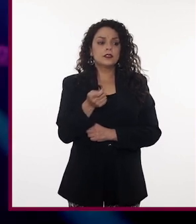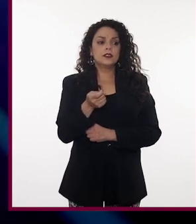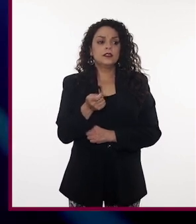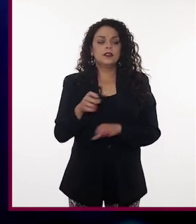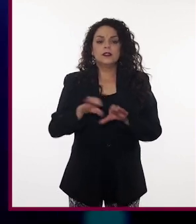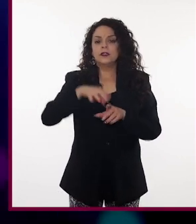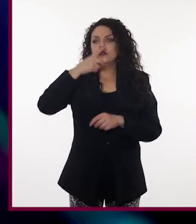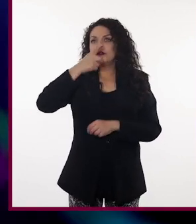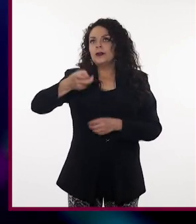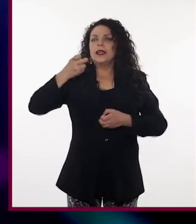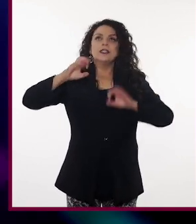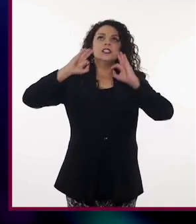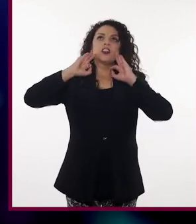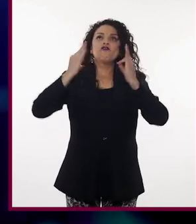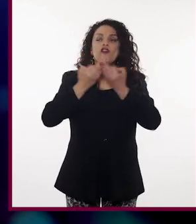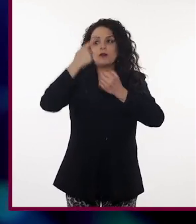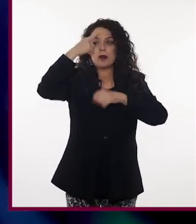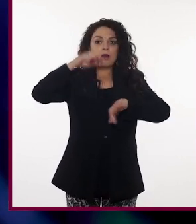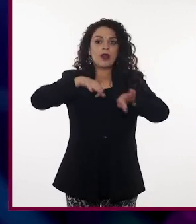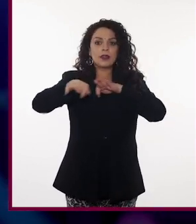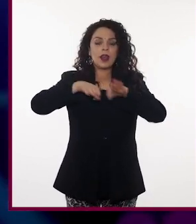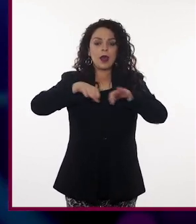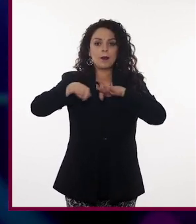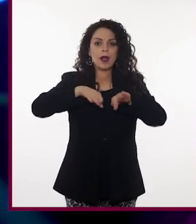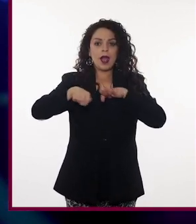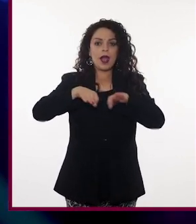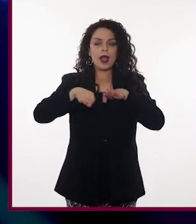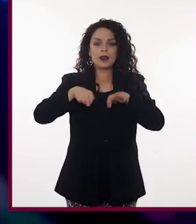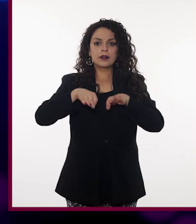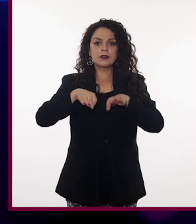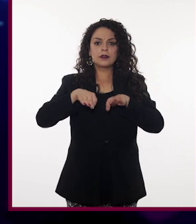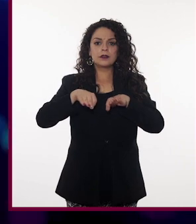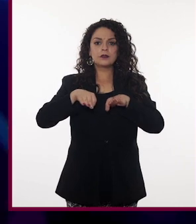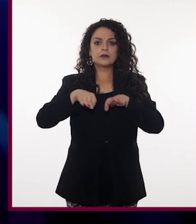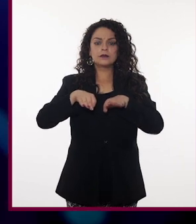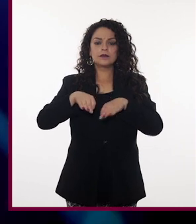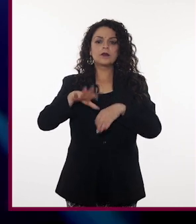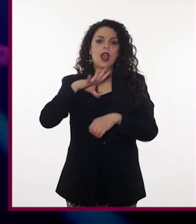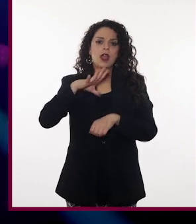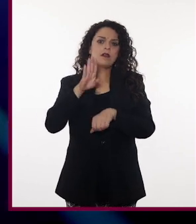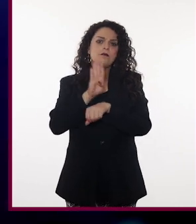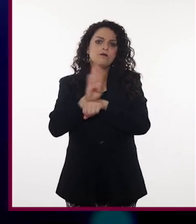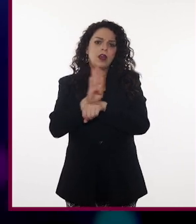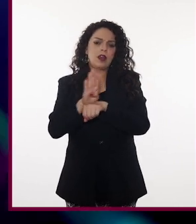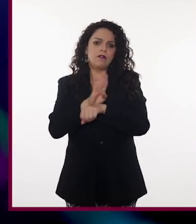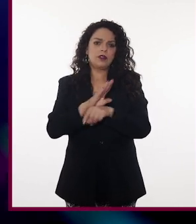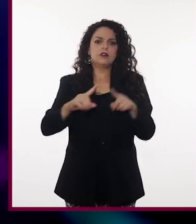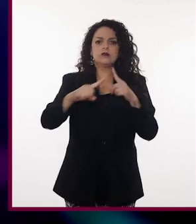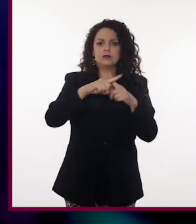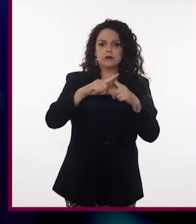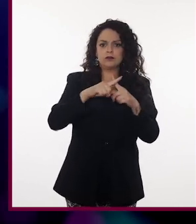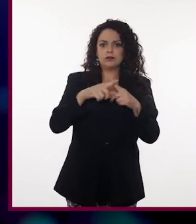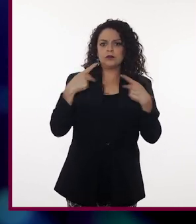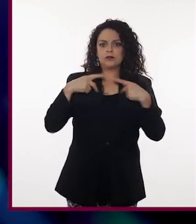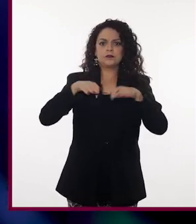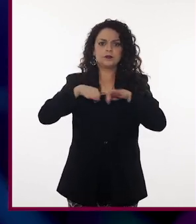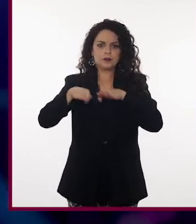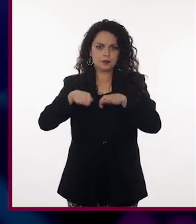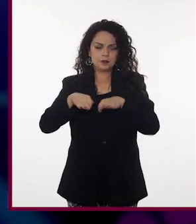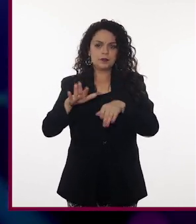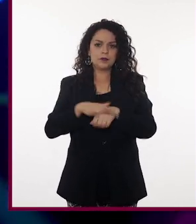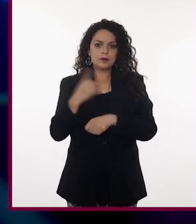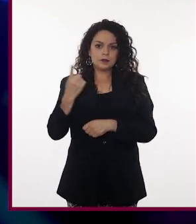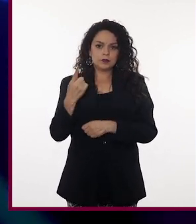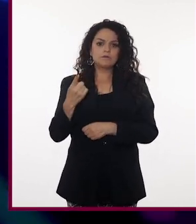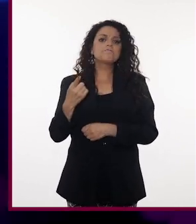que esta forma de trabajo es una forma que le da ciertas ventajas a los trabajadores, a los repartidores, en el sentido que les